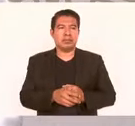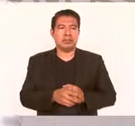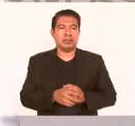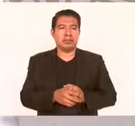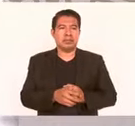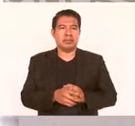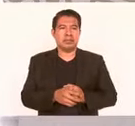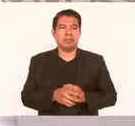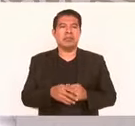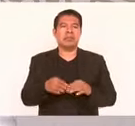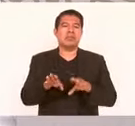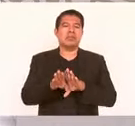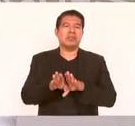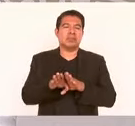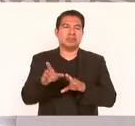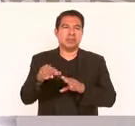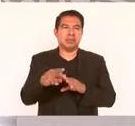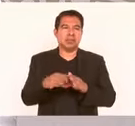a explotar las minas?